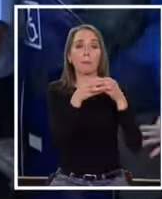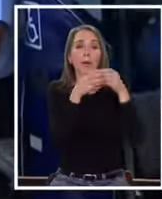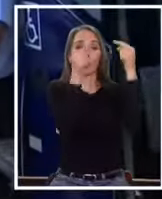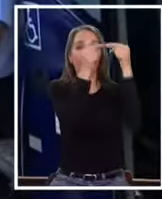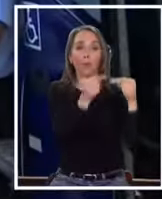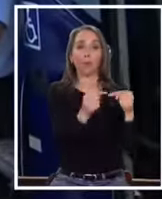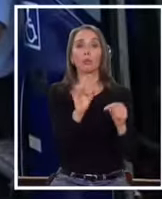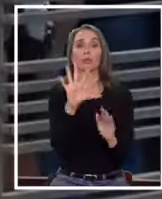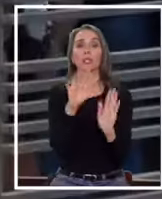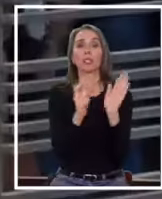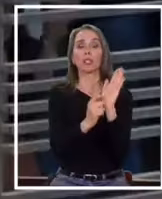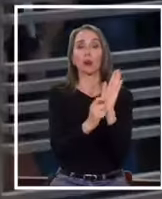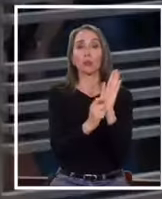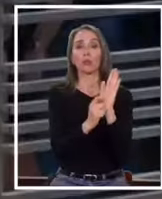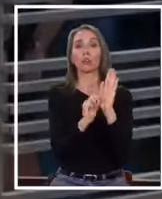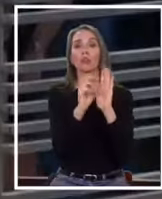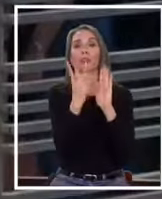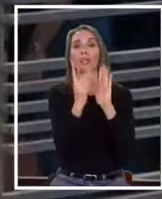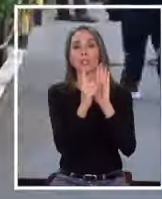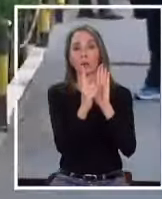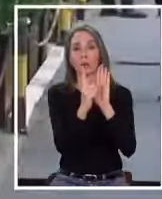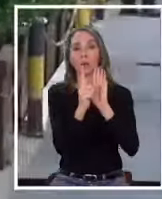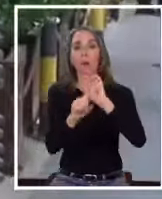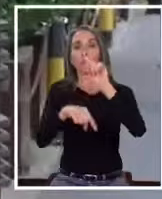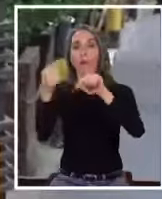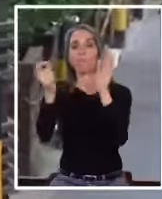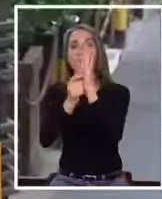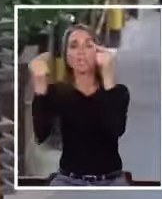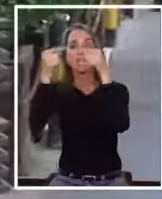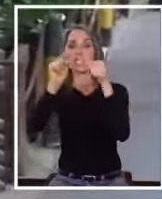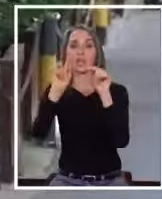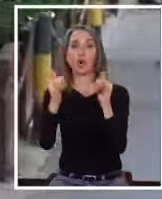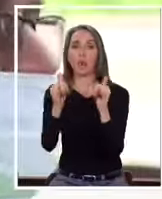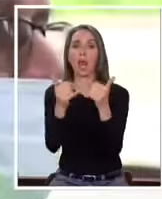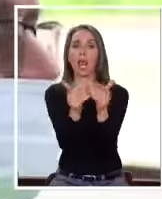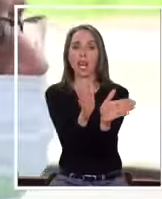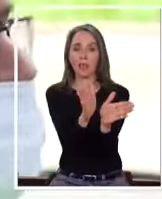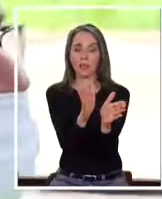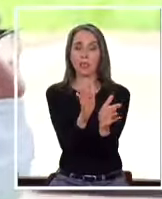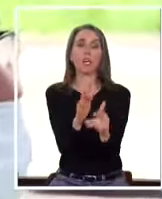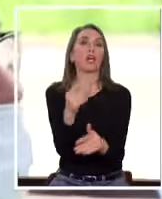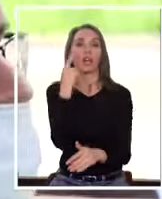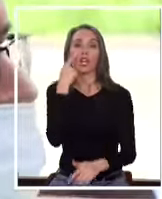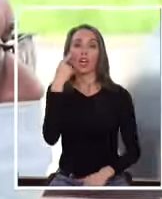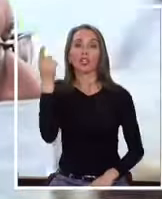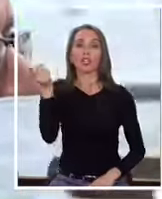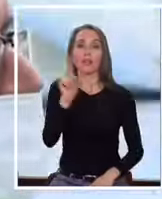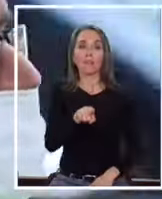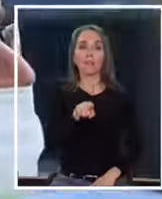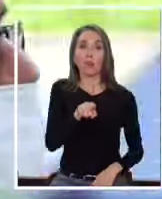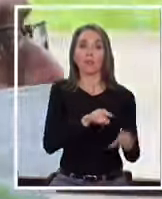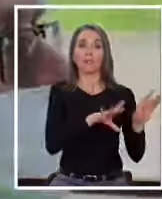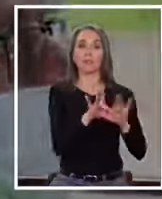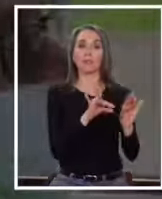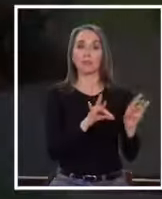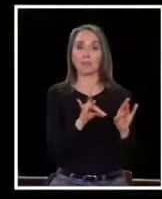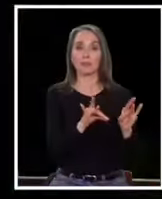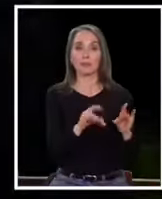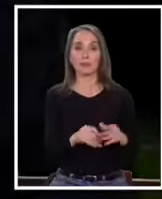con 5 unidades en el tercer puesto y libre en la próxima fecha, por lo que una vieja conocida regresa a las manos de la